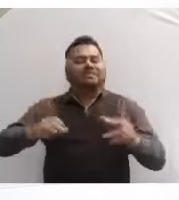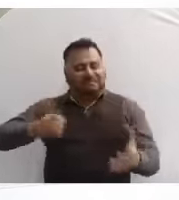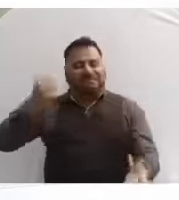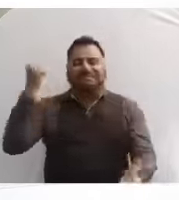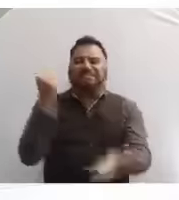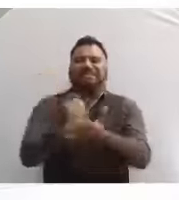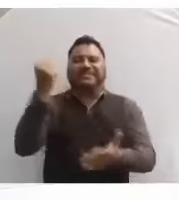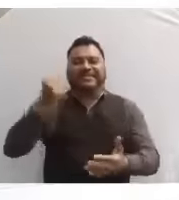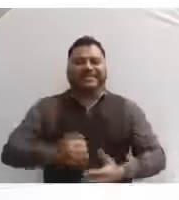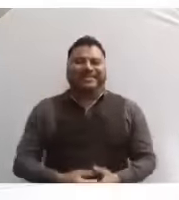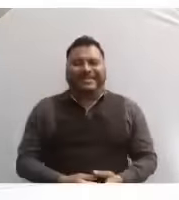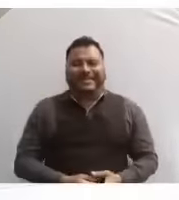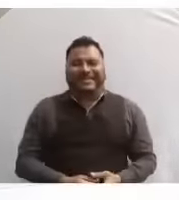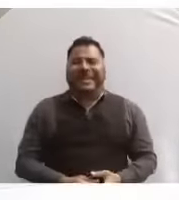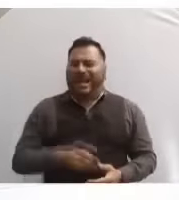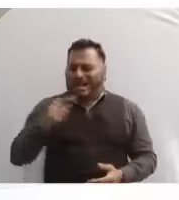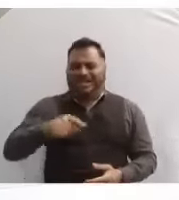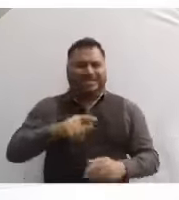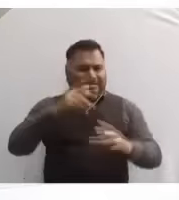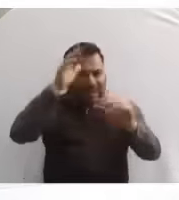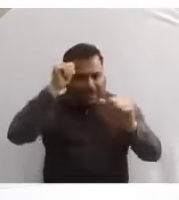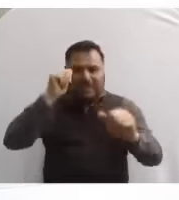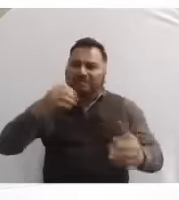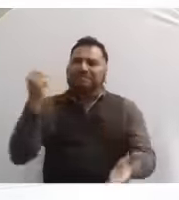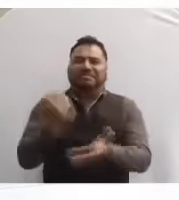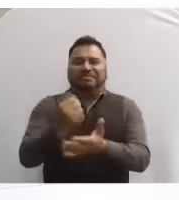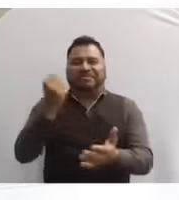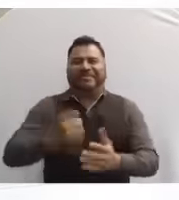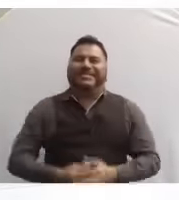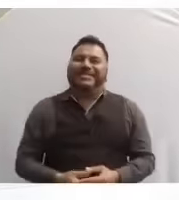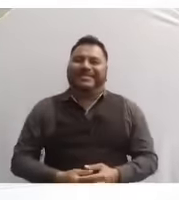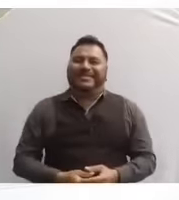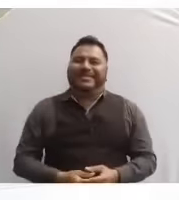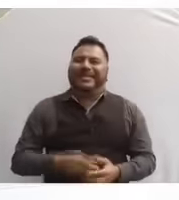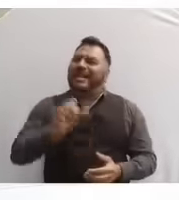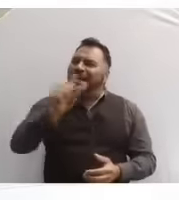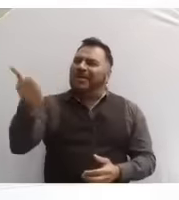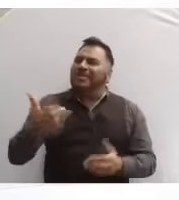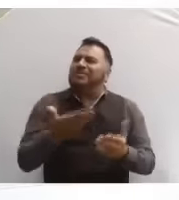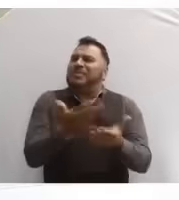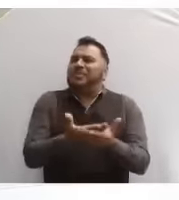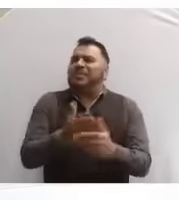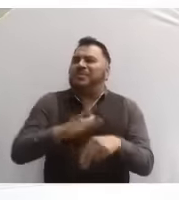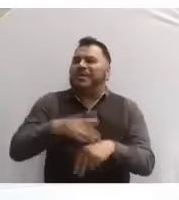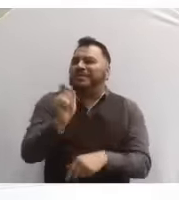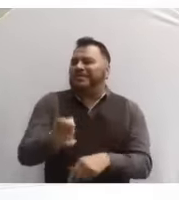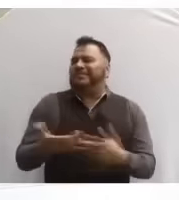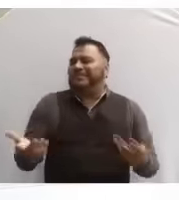Aprobado. Aquí somos democráticos. ¿Qué más les propongo?